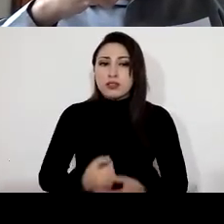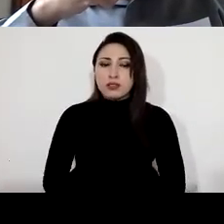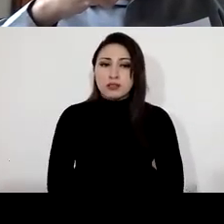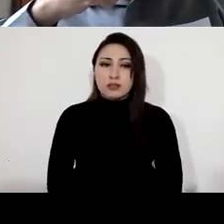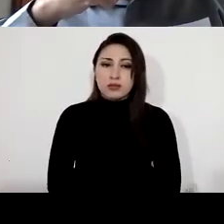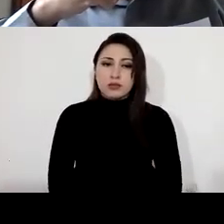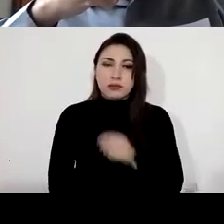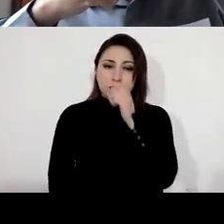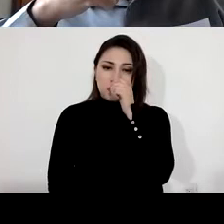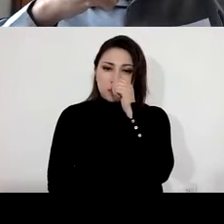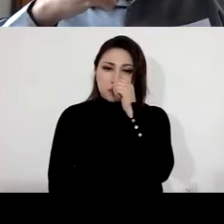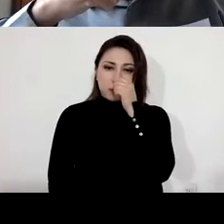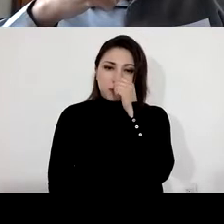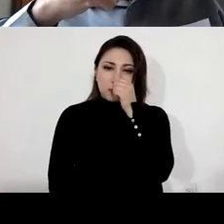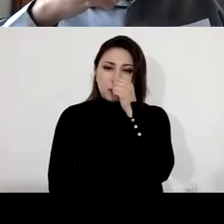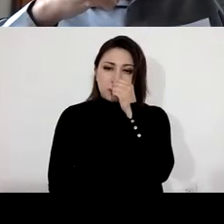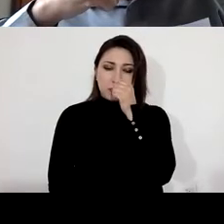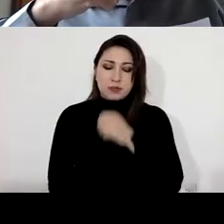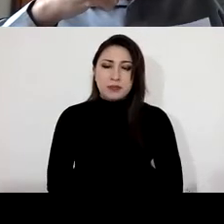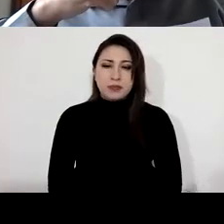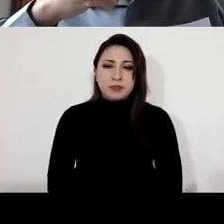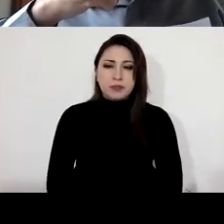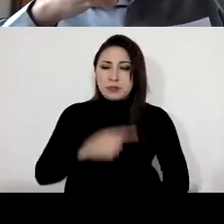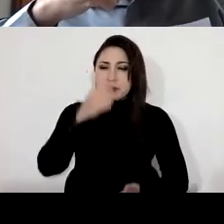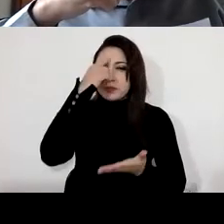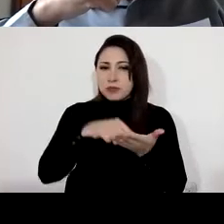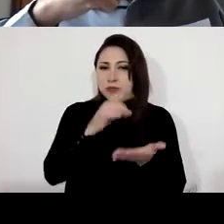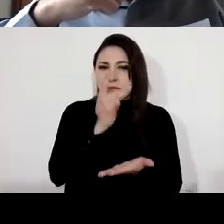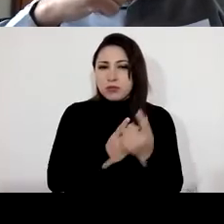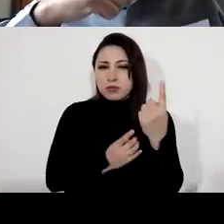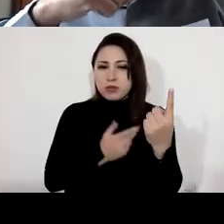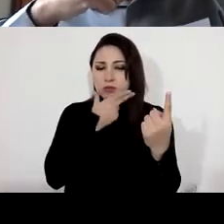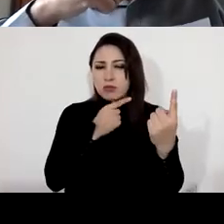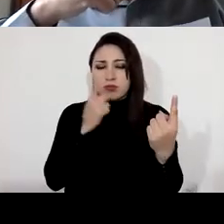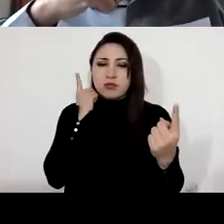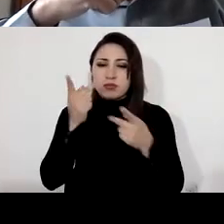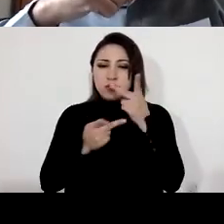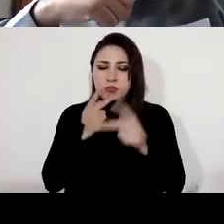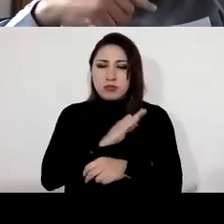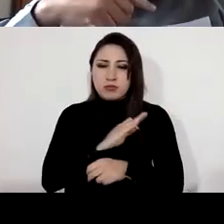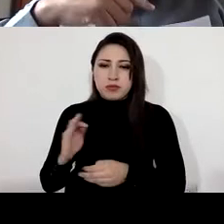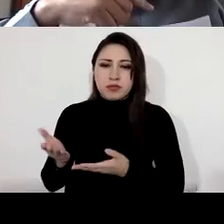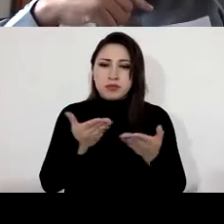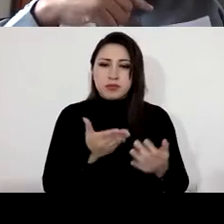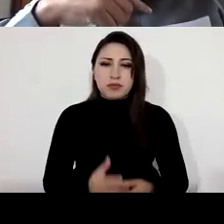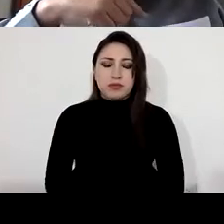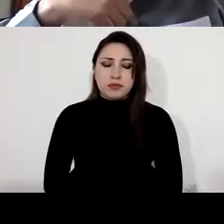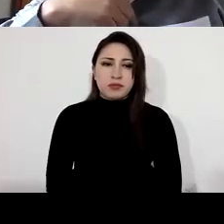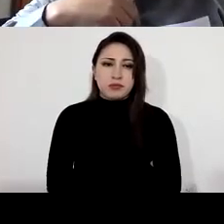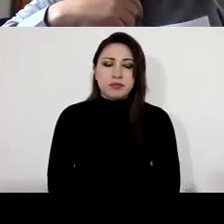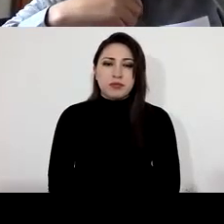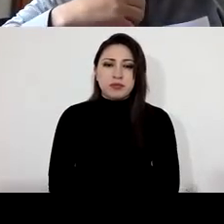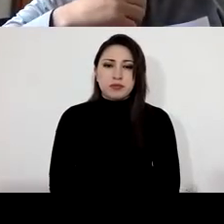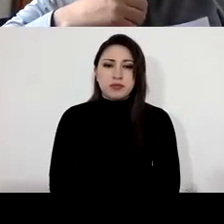un listado? Parece que no, ¿verdad? Entonces, nada más usted, diputado Fuentes, tiene el uso de la palabra. Adelante.